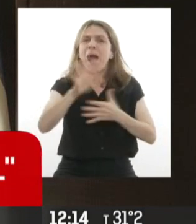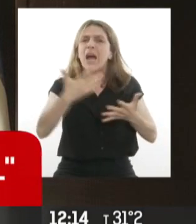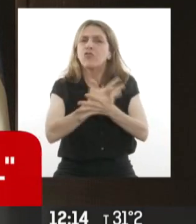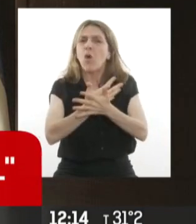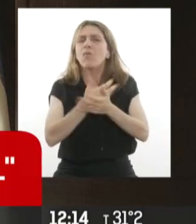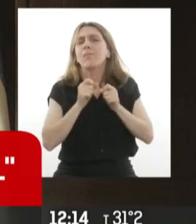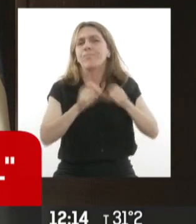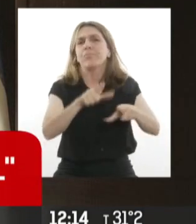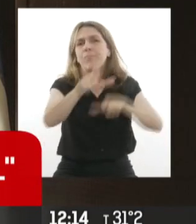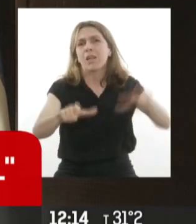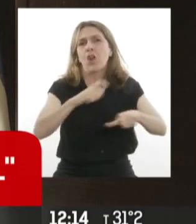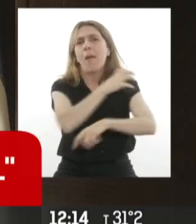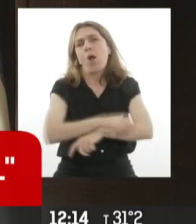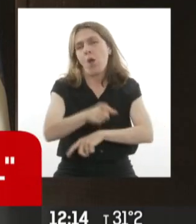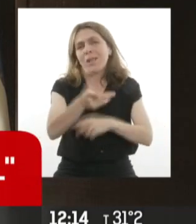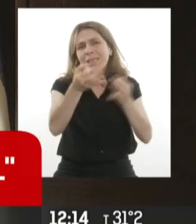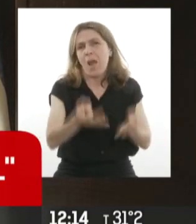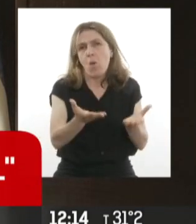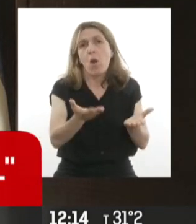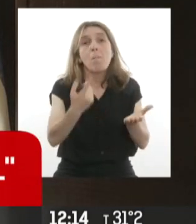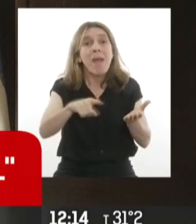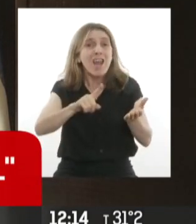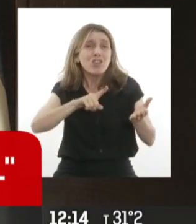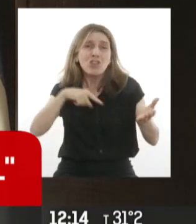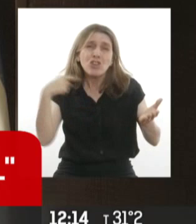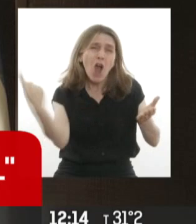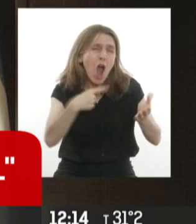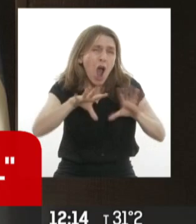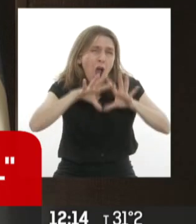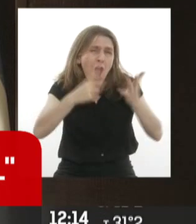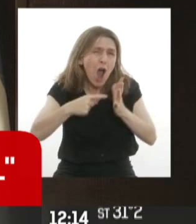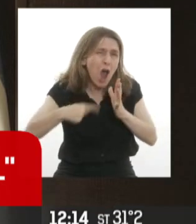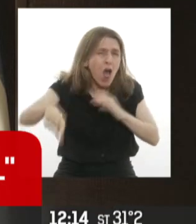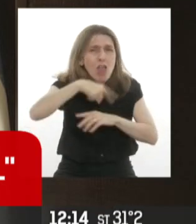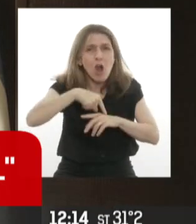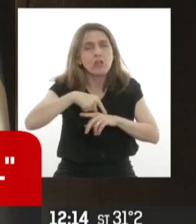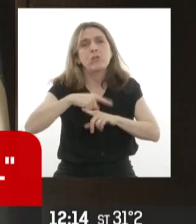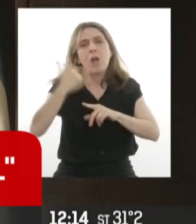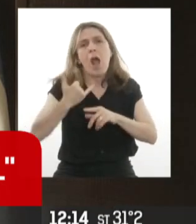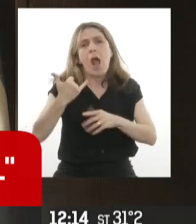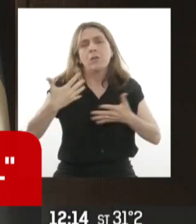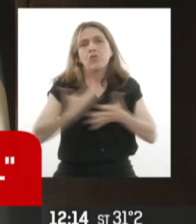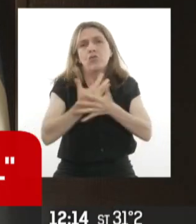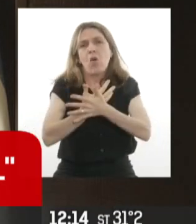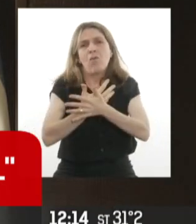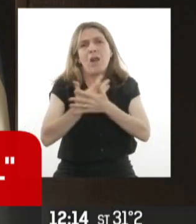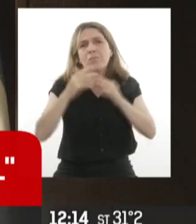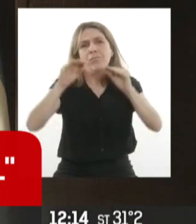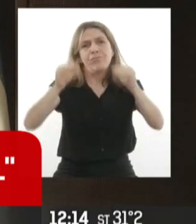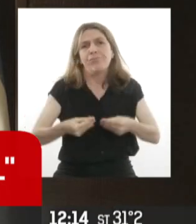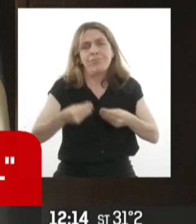seguramente. Pero todos han caído. Y entonces uno debe plantearse